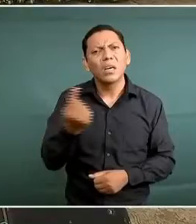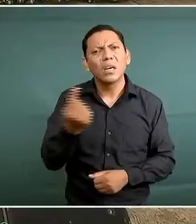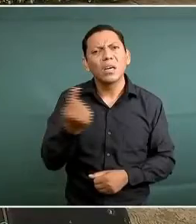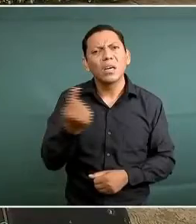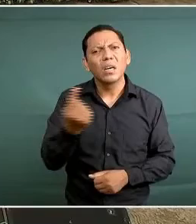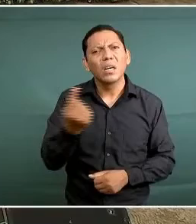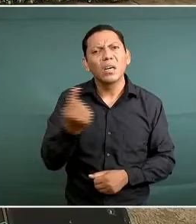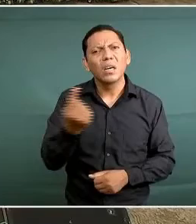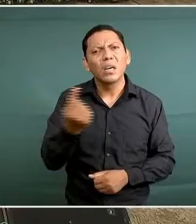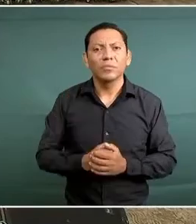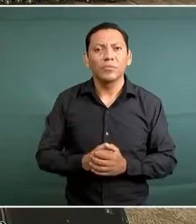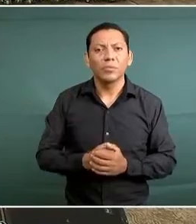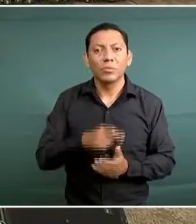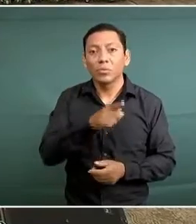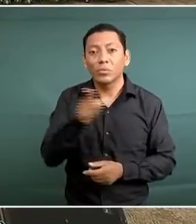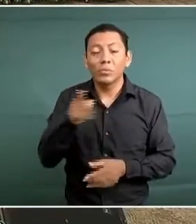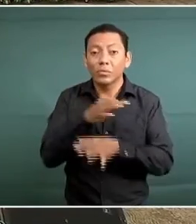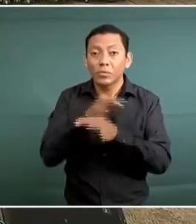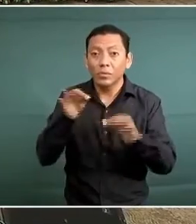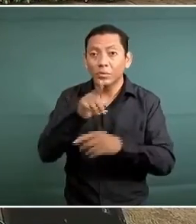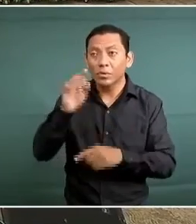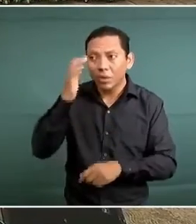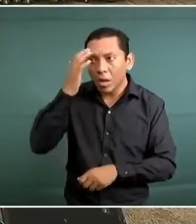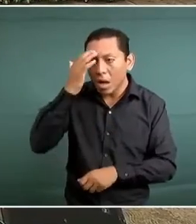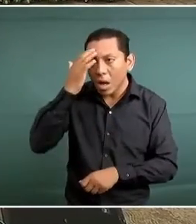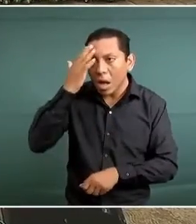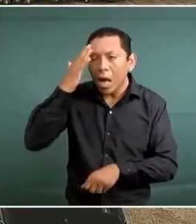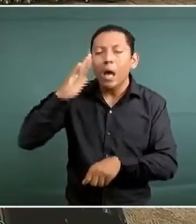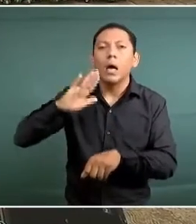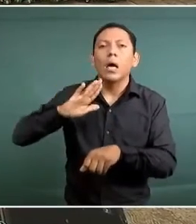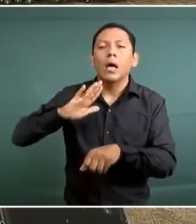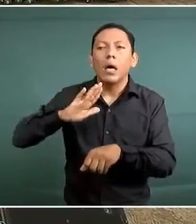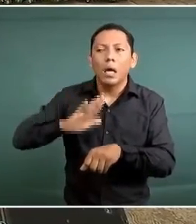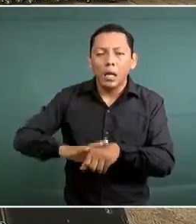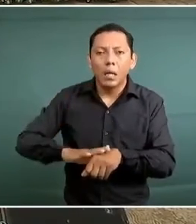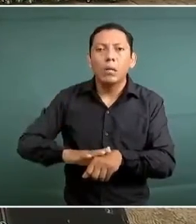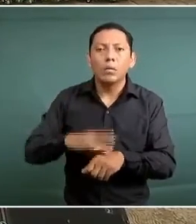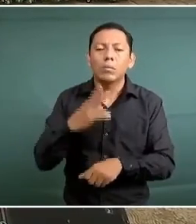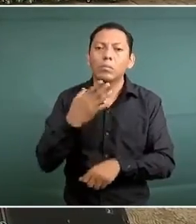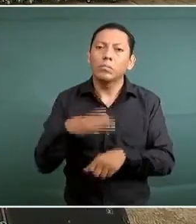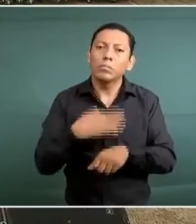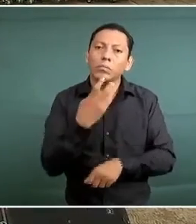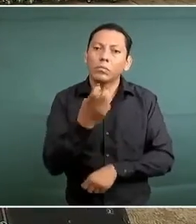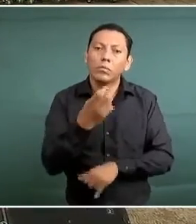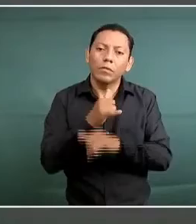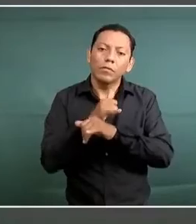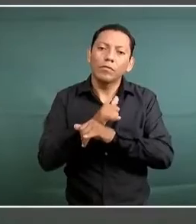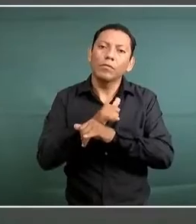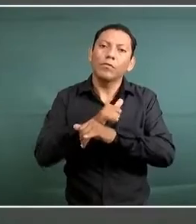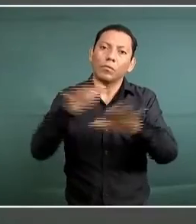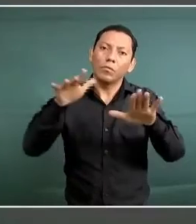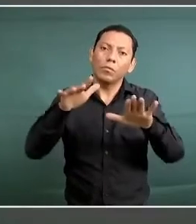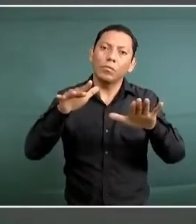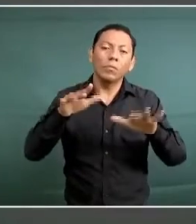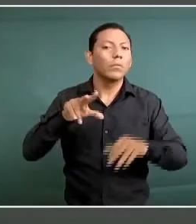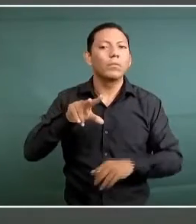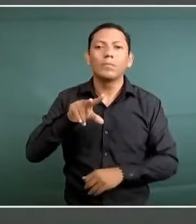se conozca cómo estamos, porque esta información no se difunde,